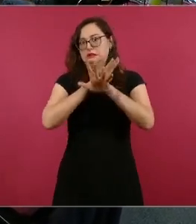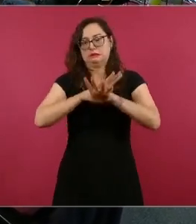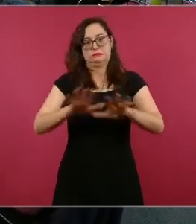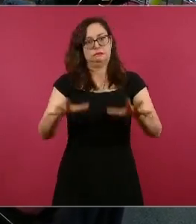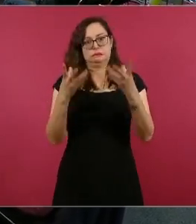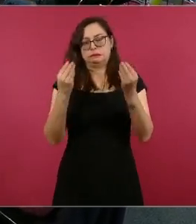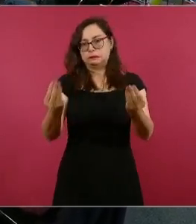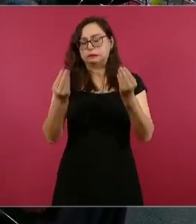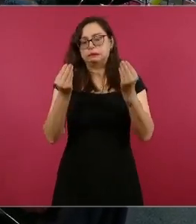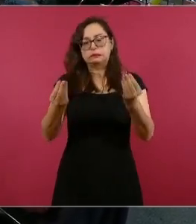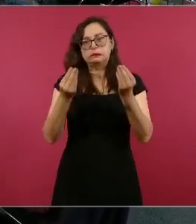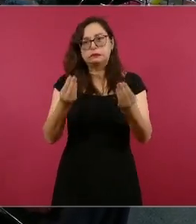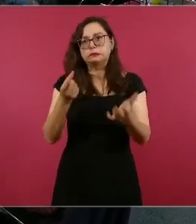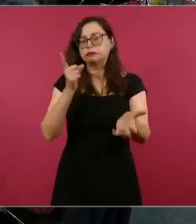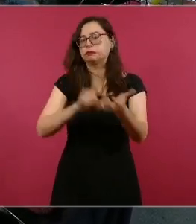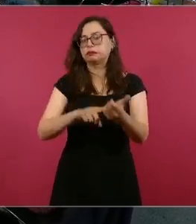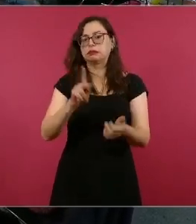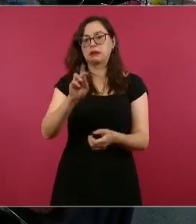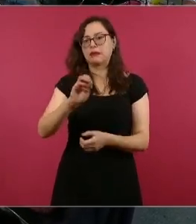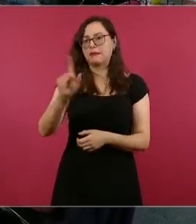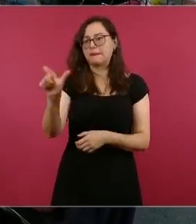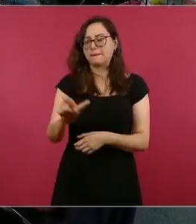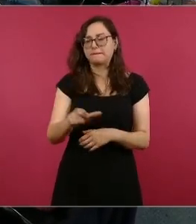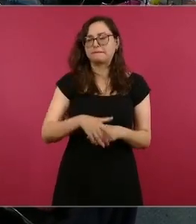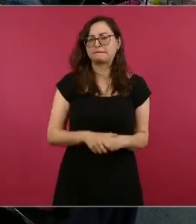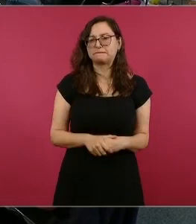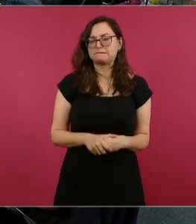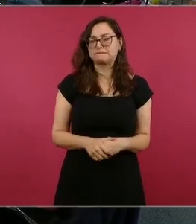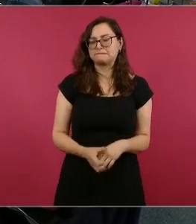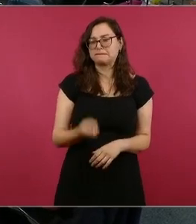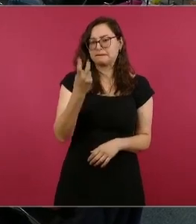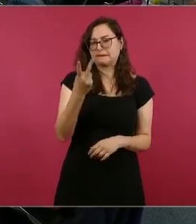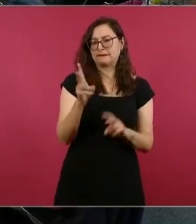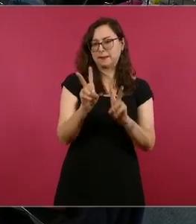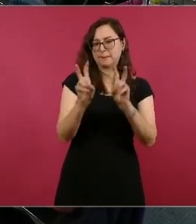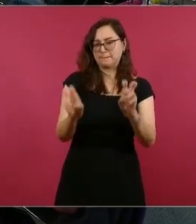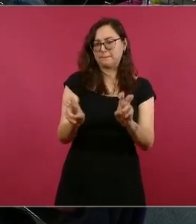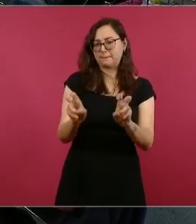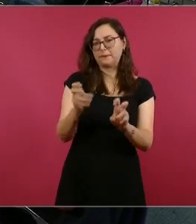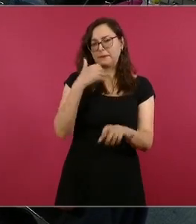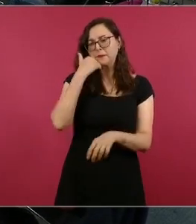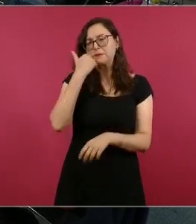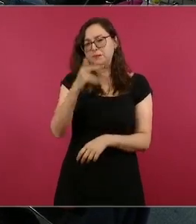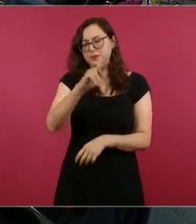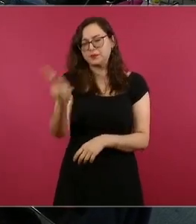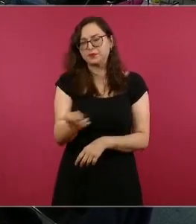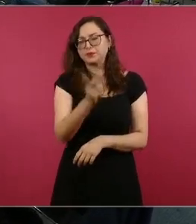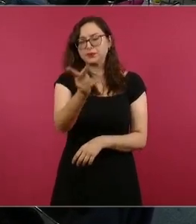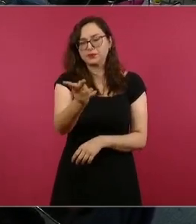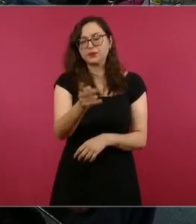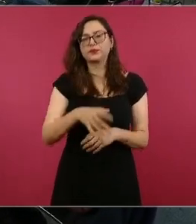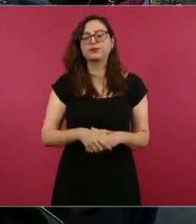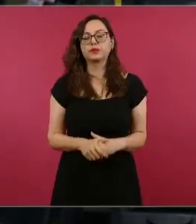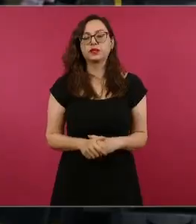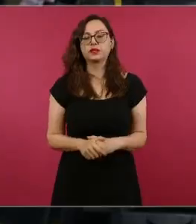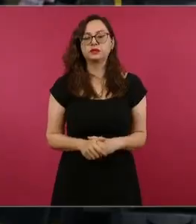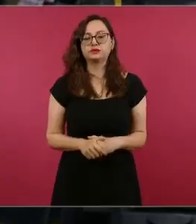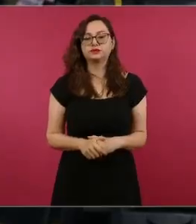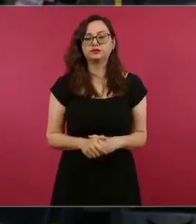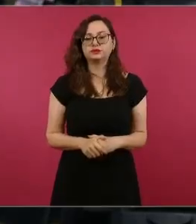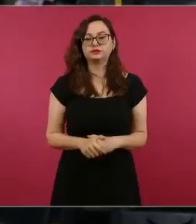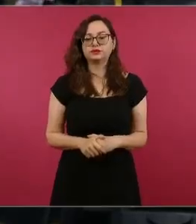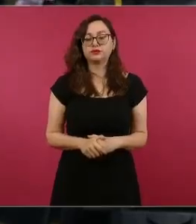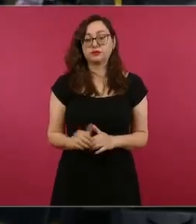acaban de dar de Pemex, hay dos temas que sí valdría la pena rescatar. En el sentido de, bueno, si nos puede,